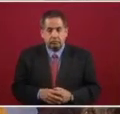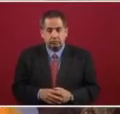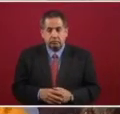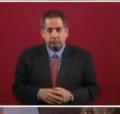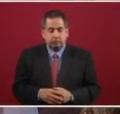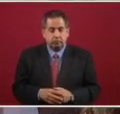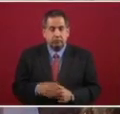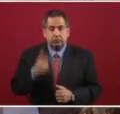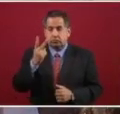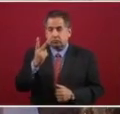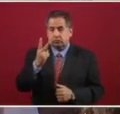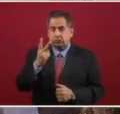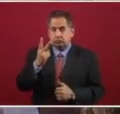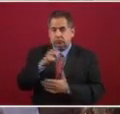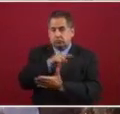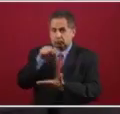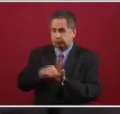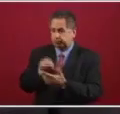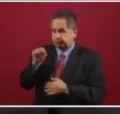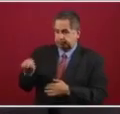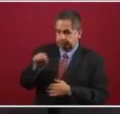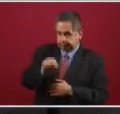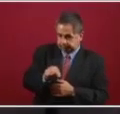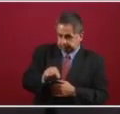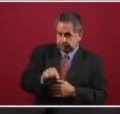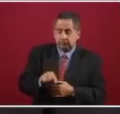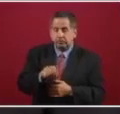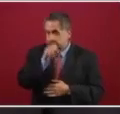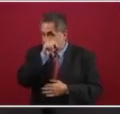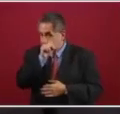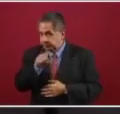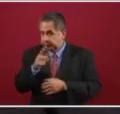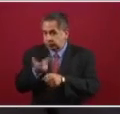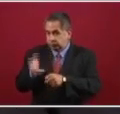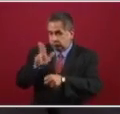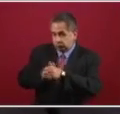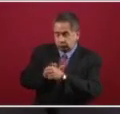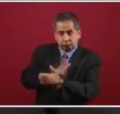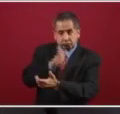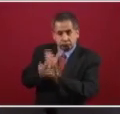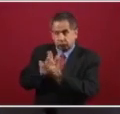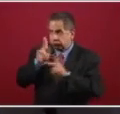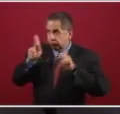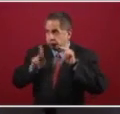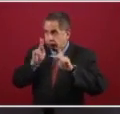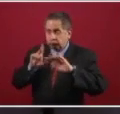dos actos. Vamos a seguir visitando hospitales